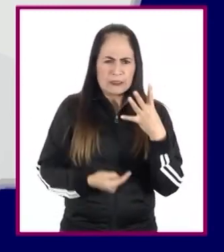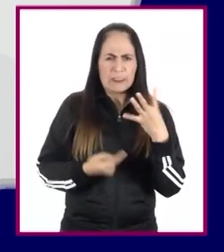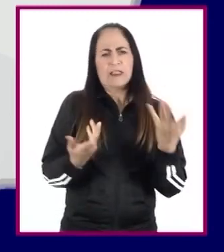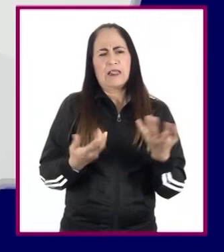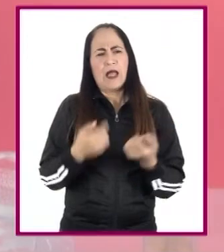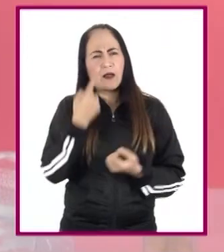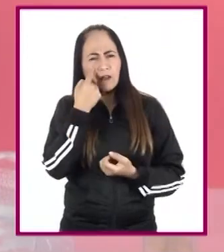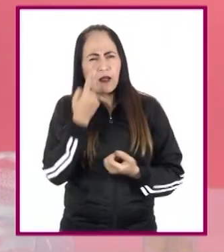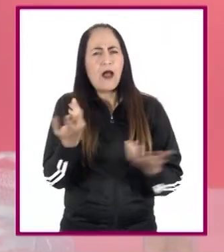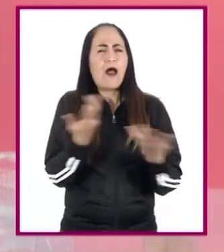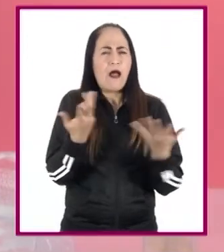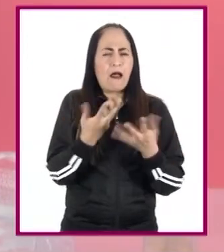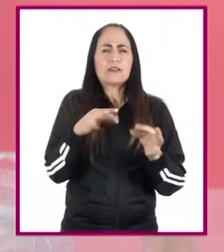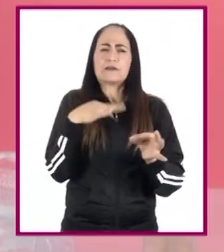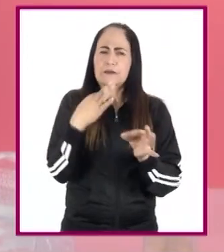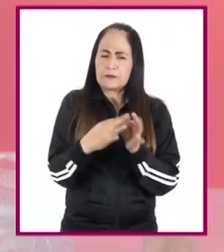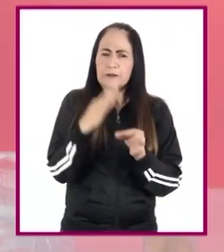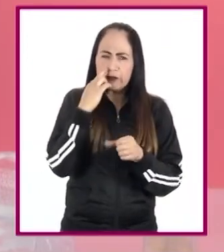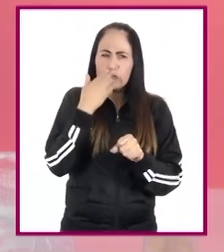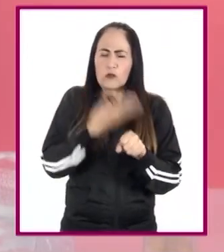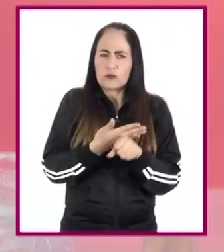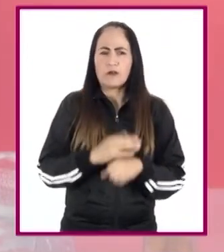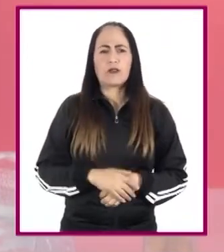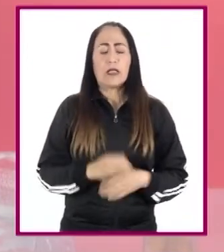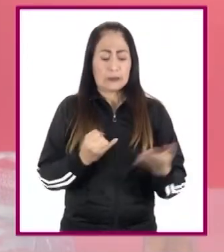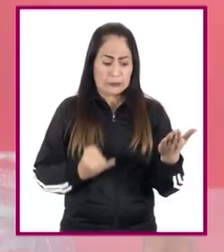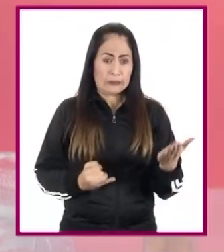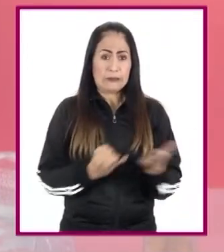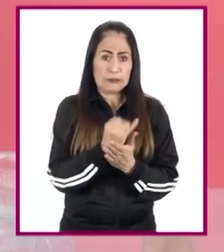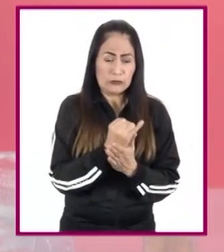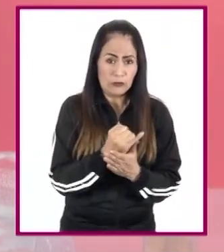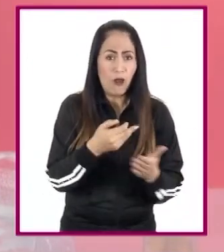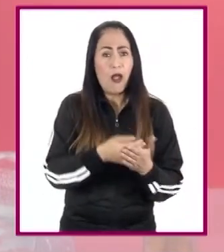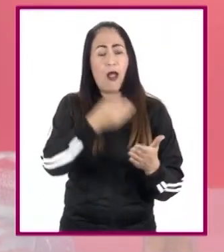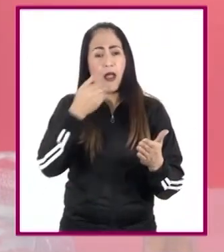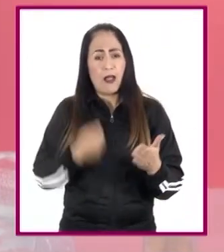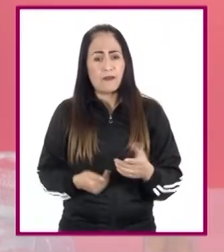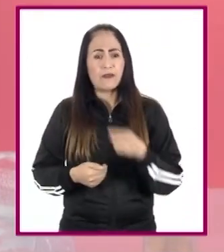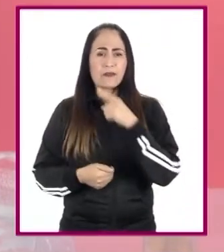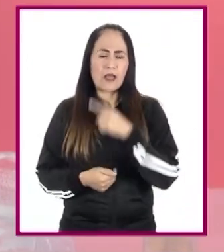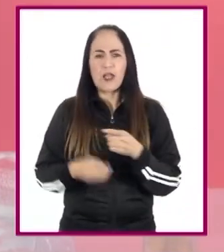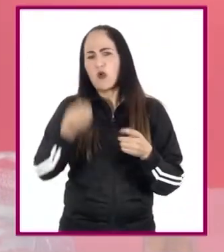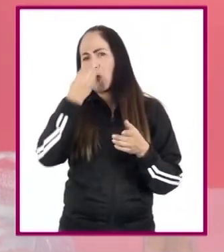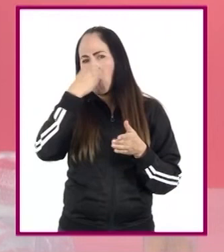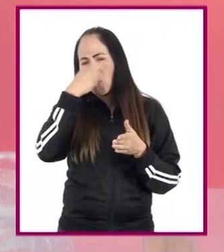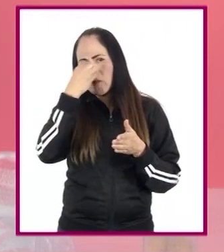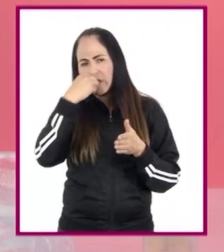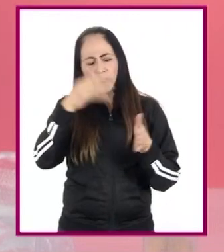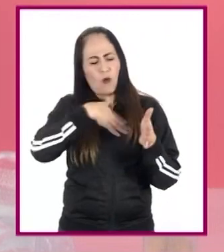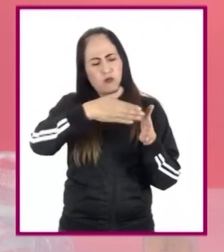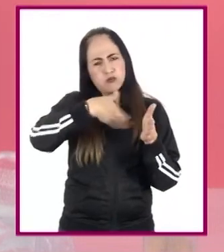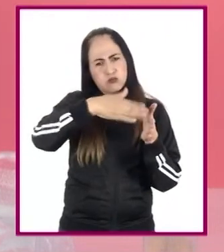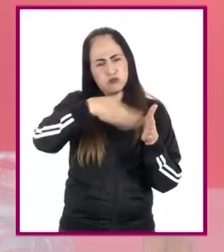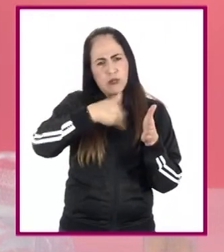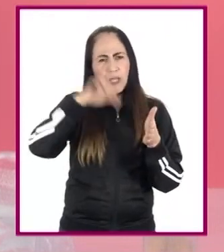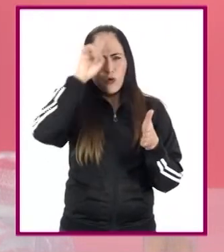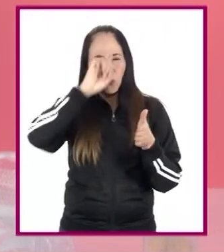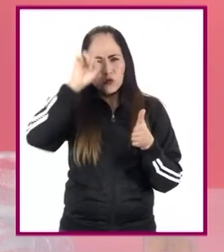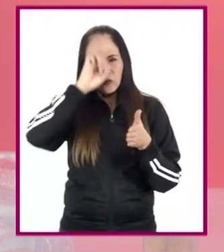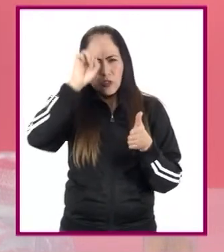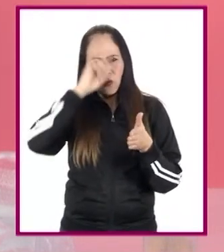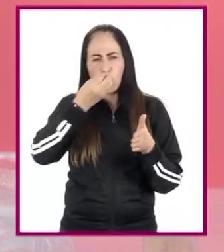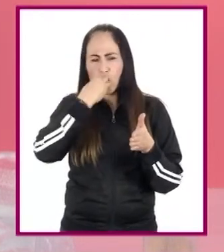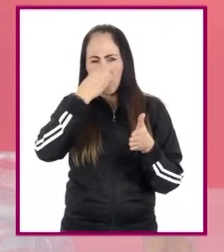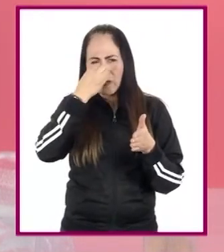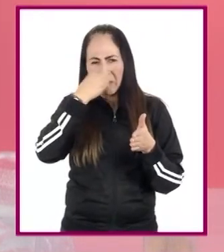en consecuencia. Para ayudar en la toma de decisiones, les recomendamos el siguiente recetario, donde encontrarán sugerencias de comidas saludables